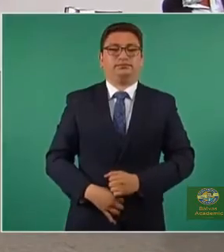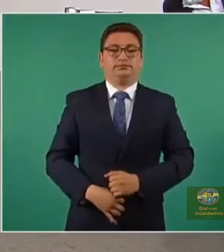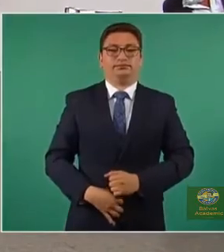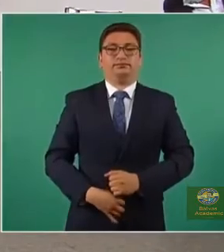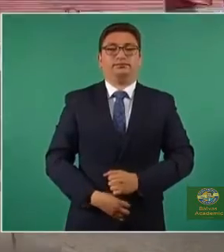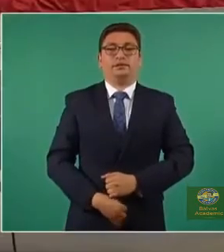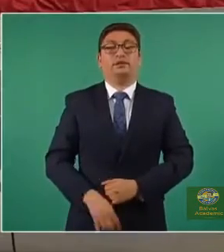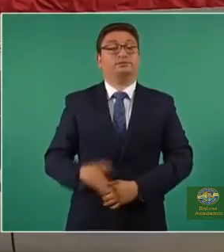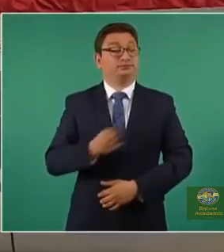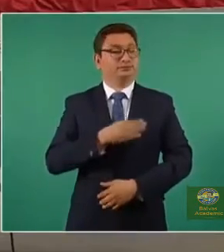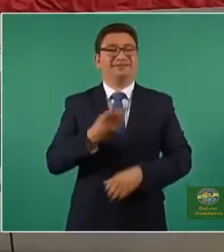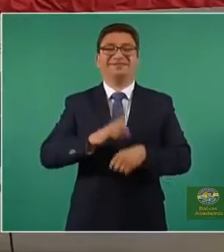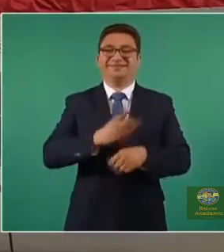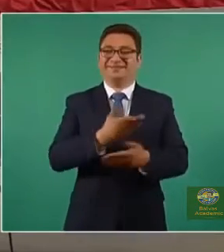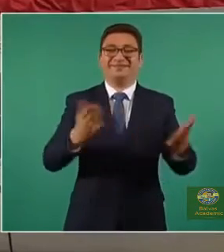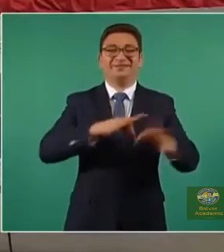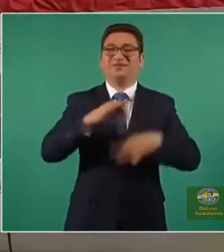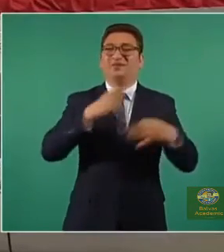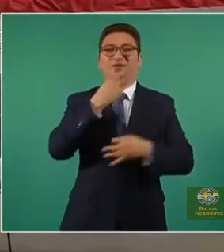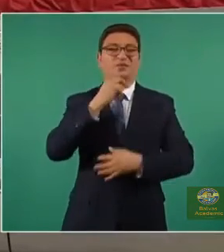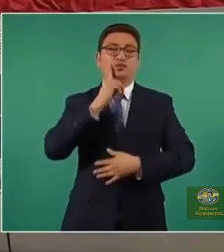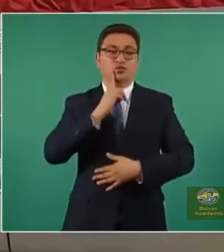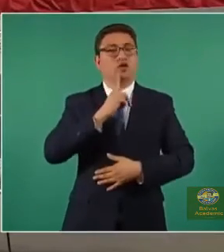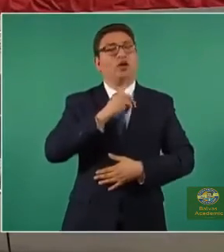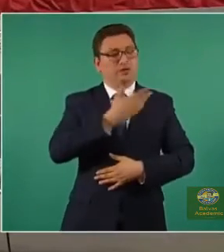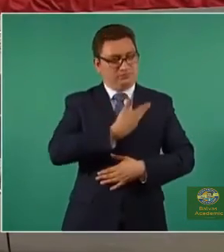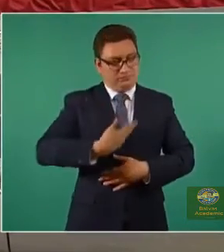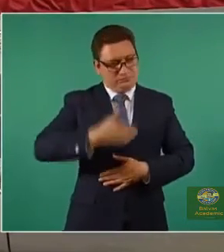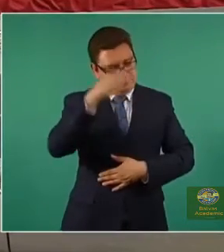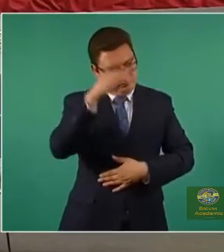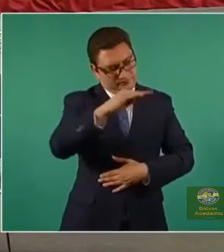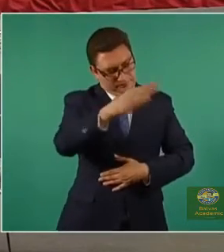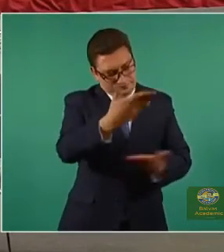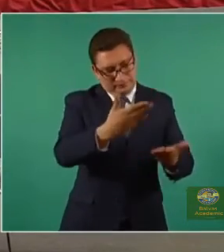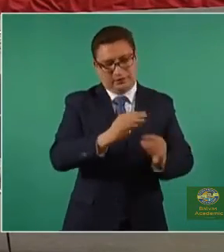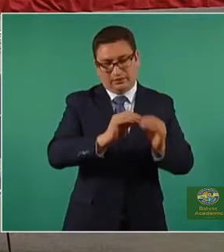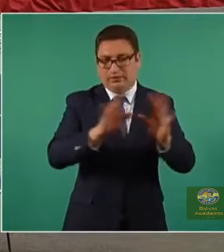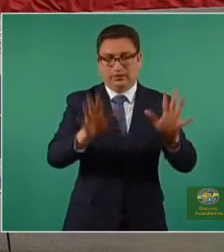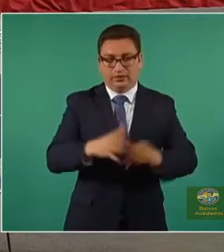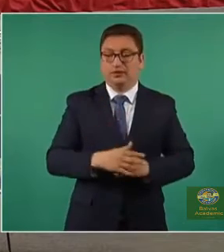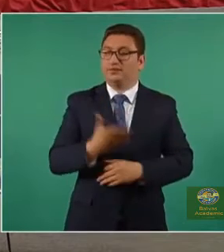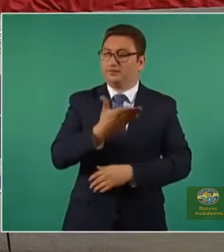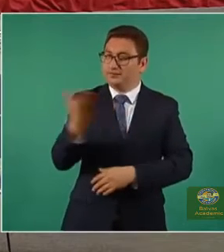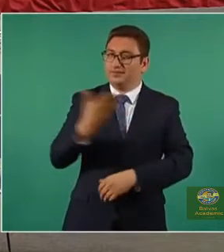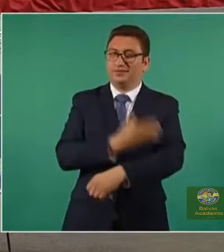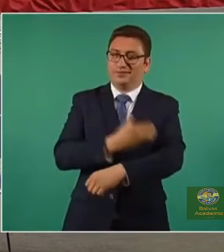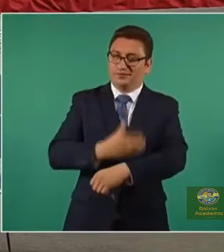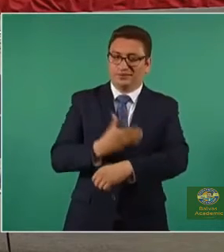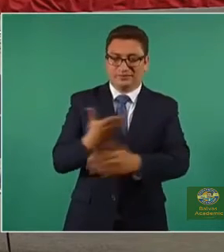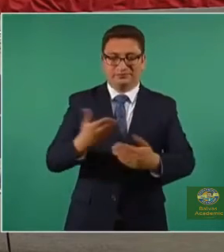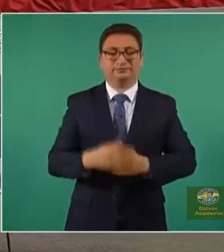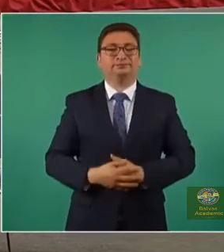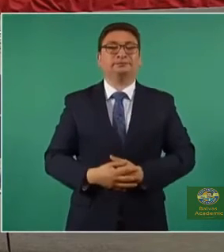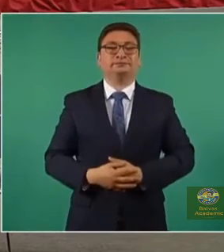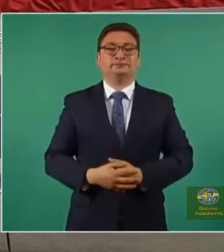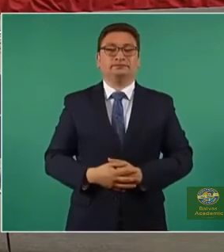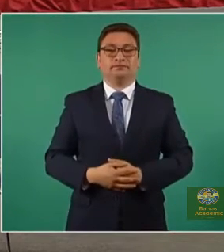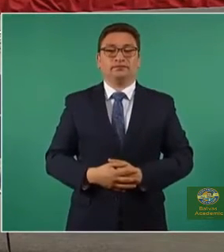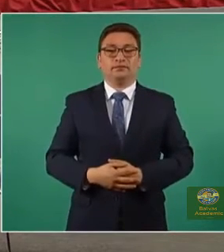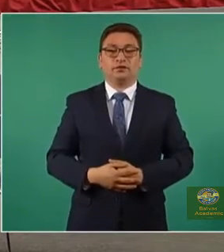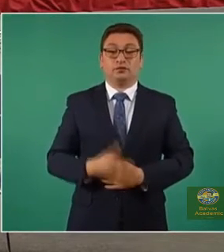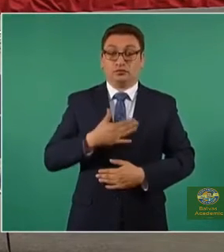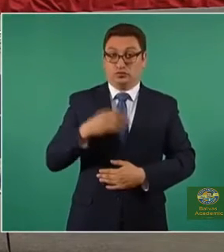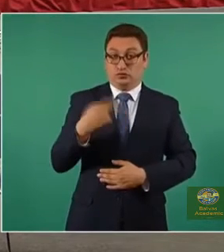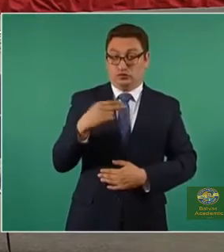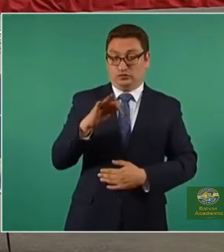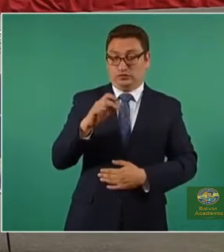Buenos días a todas y a todos, señor presidente, por supuesto, compañeros de la mesa. Mi